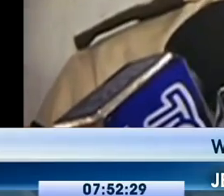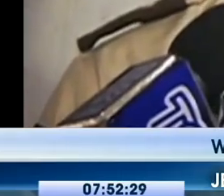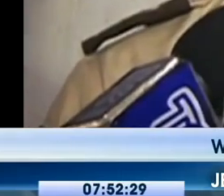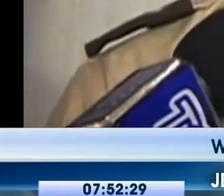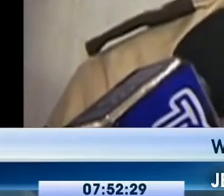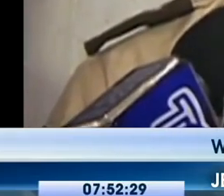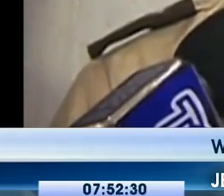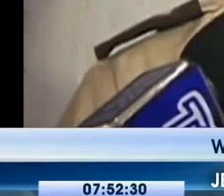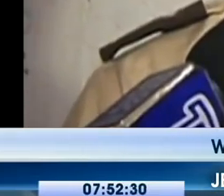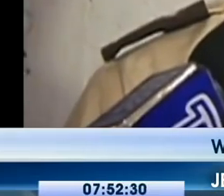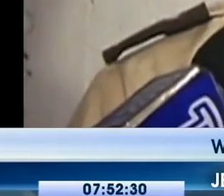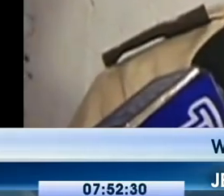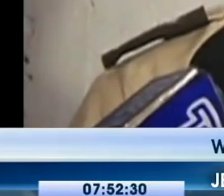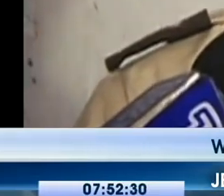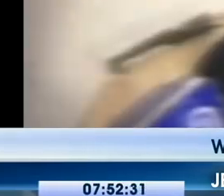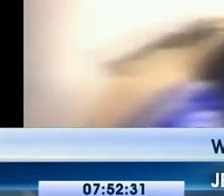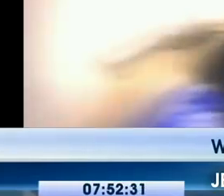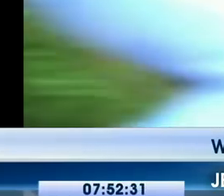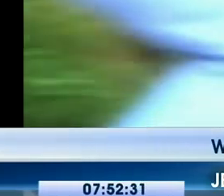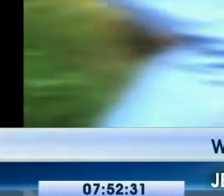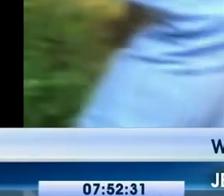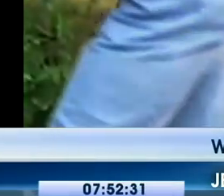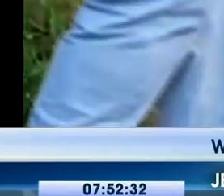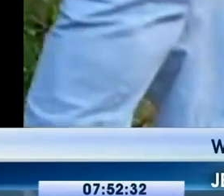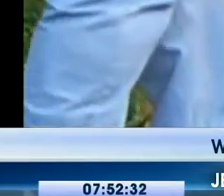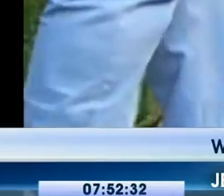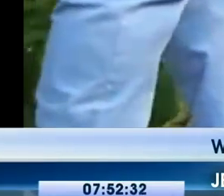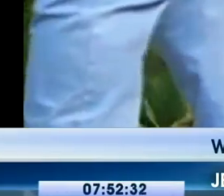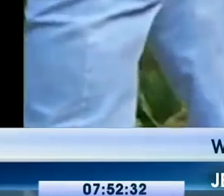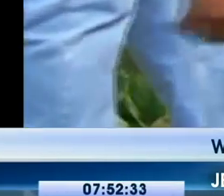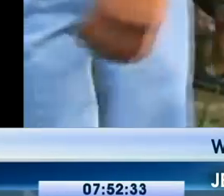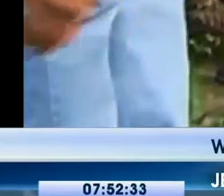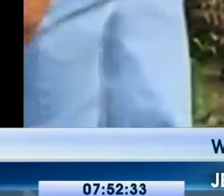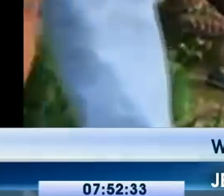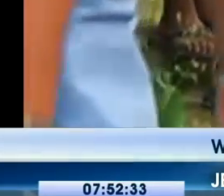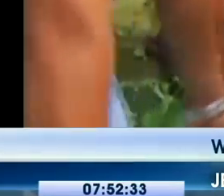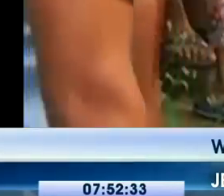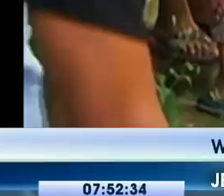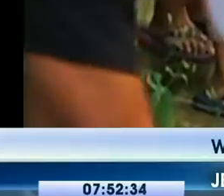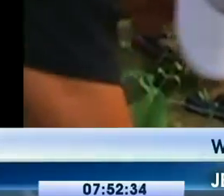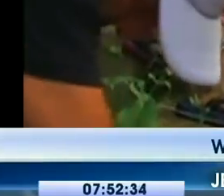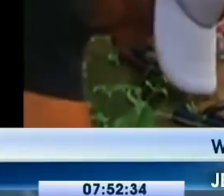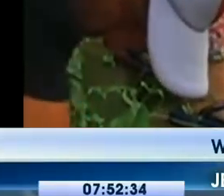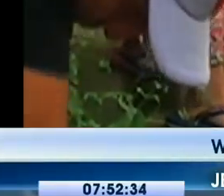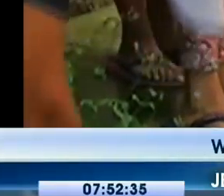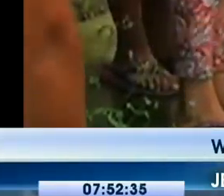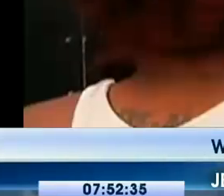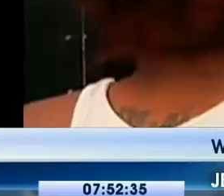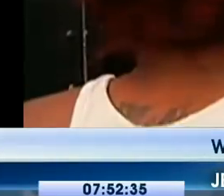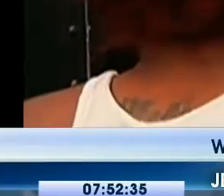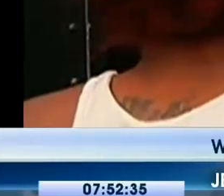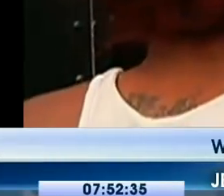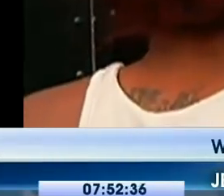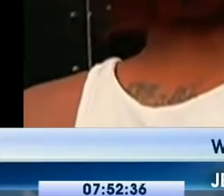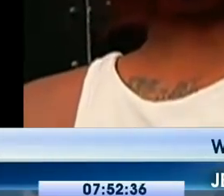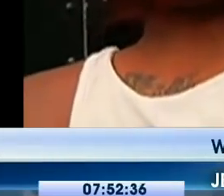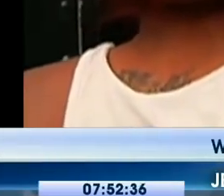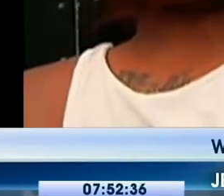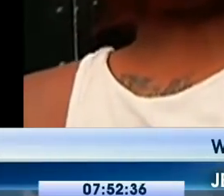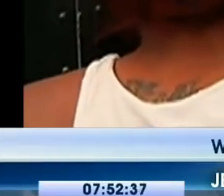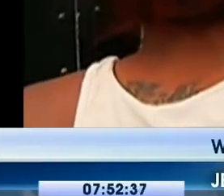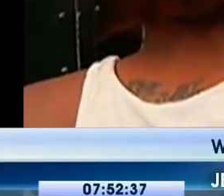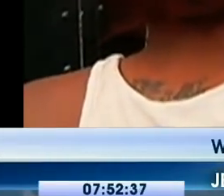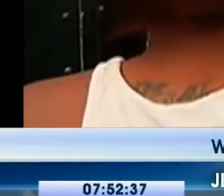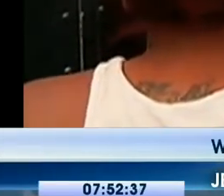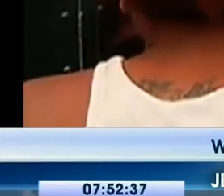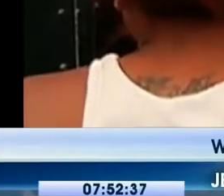herramientas y hace que el bus se caiga encima de la persona. Habitantes del sector solo podían ver sorprendidos lo que había ocurrido. Dicen que este